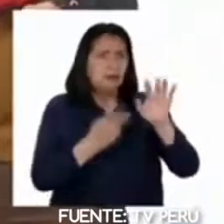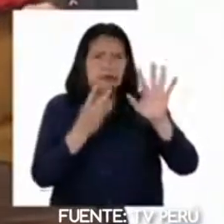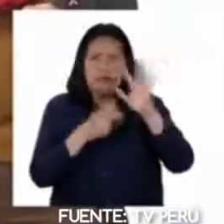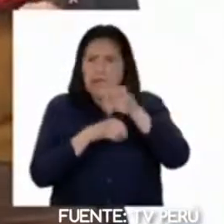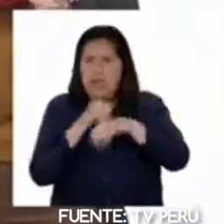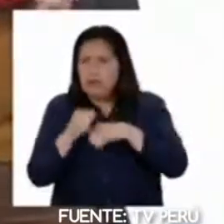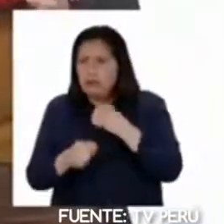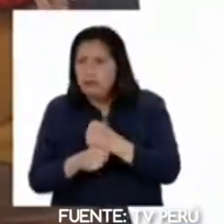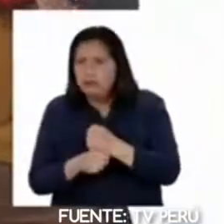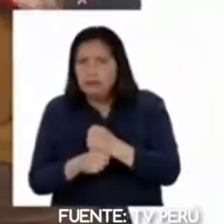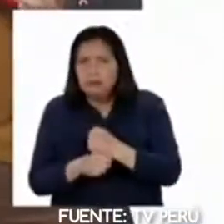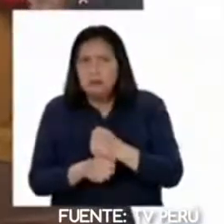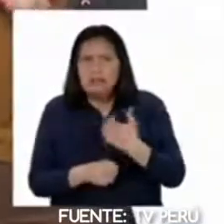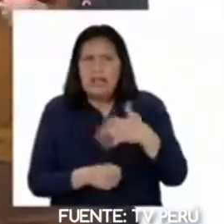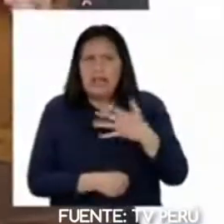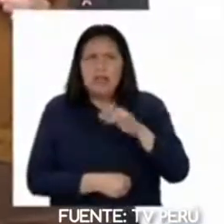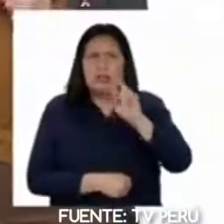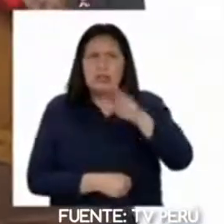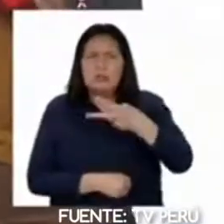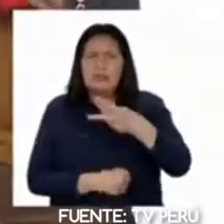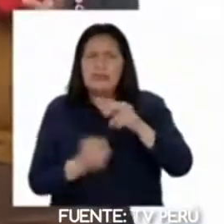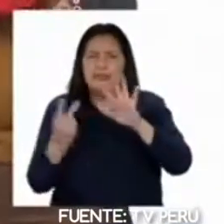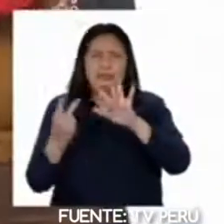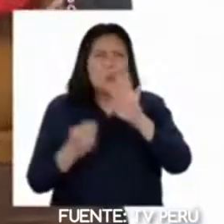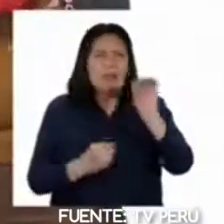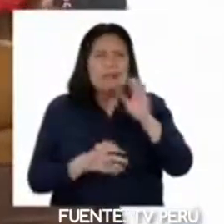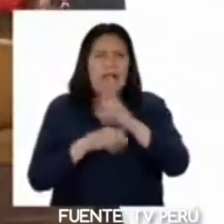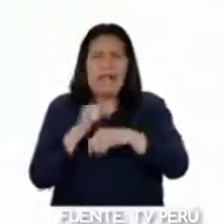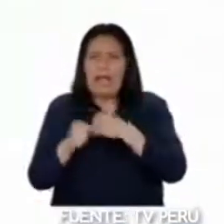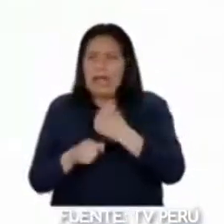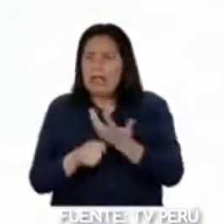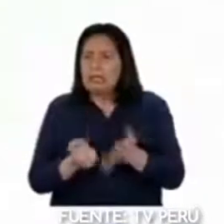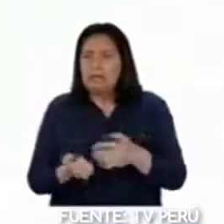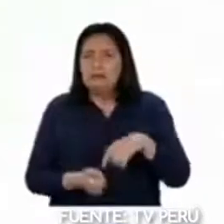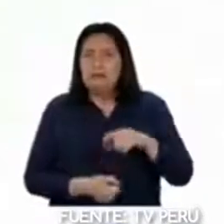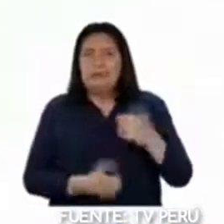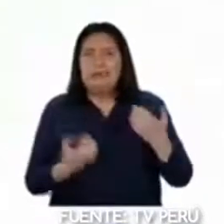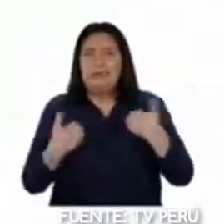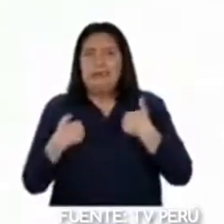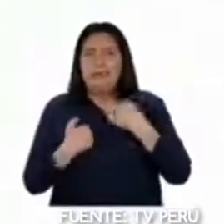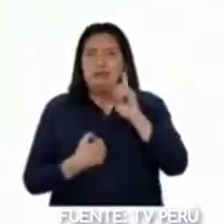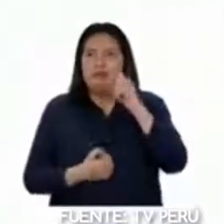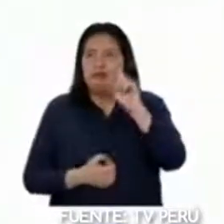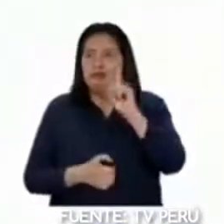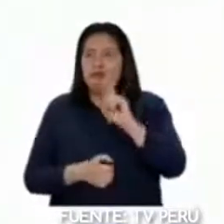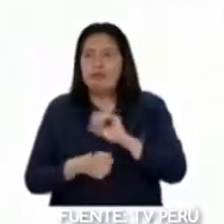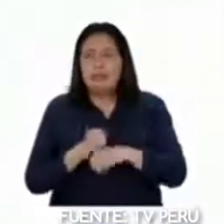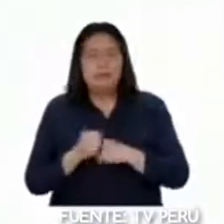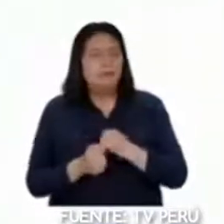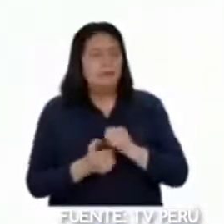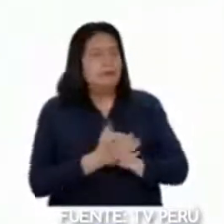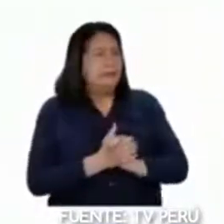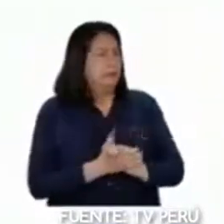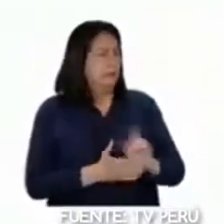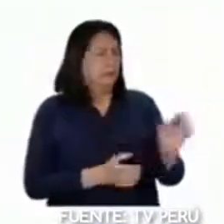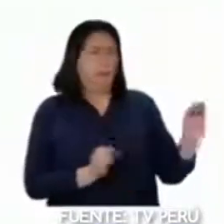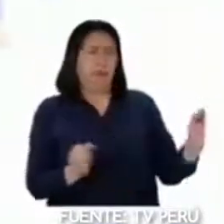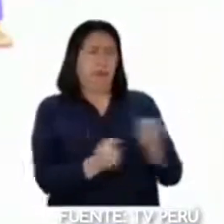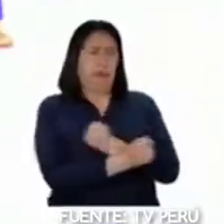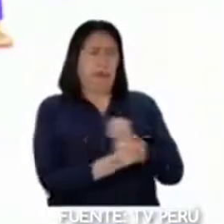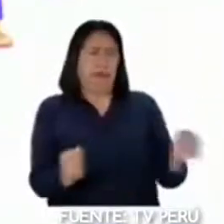2739.7 años. Casi 2740 años. ¡Wow, profesor! Es